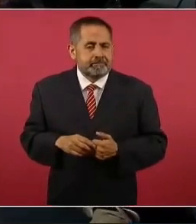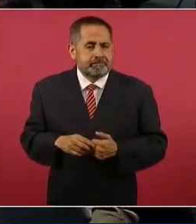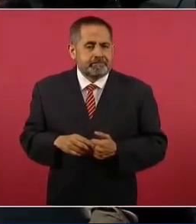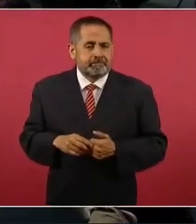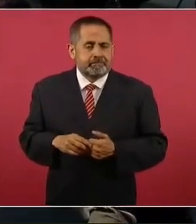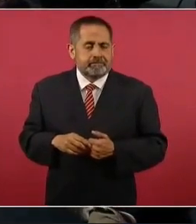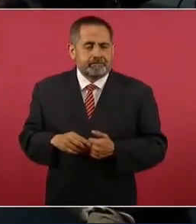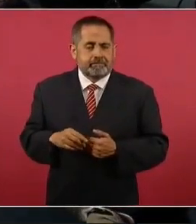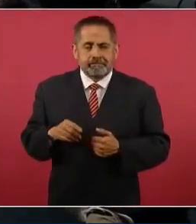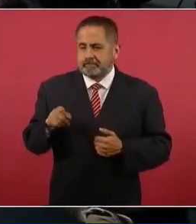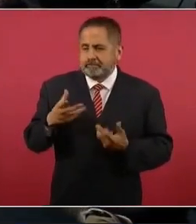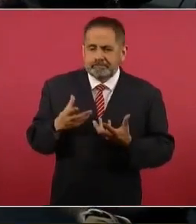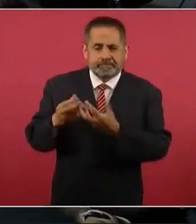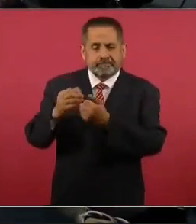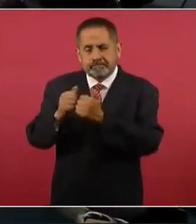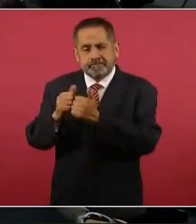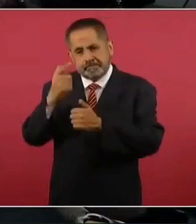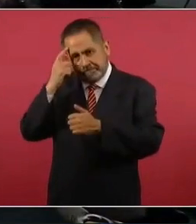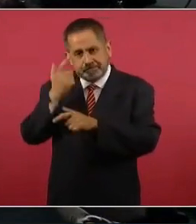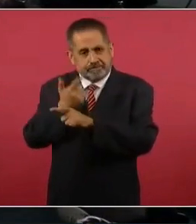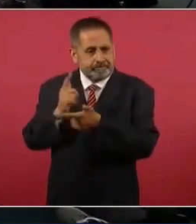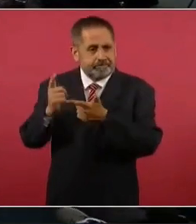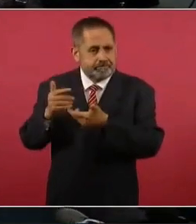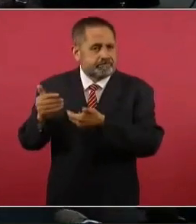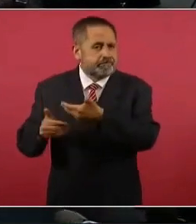es liberalismo.